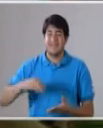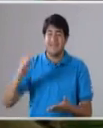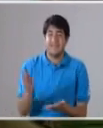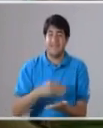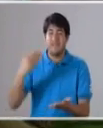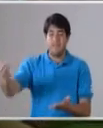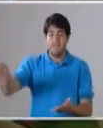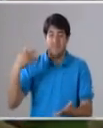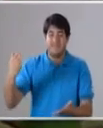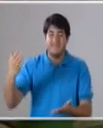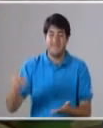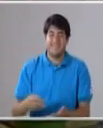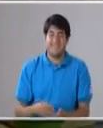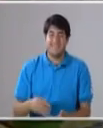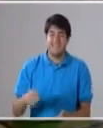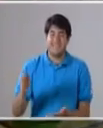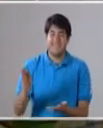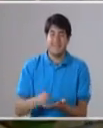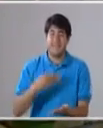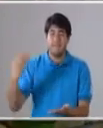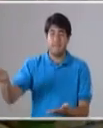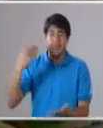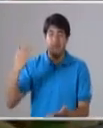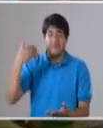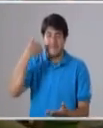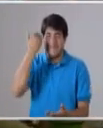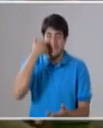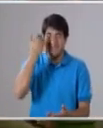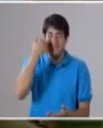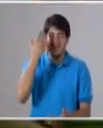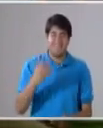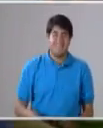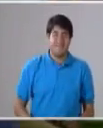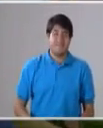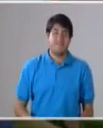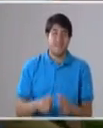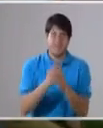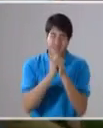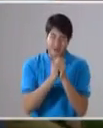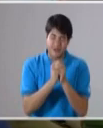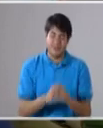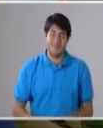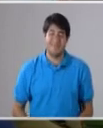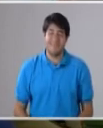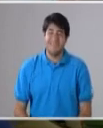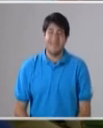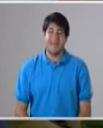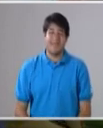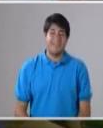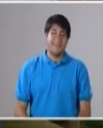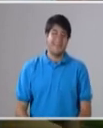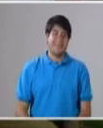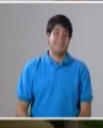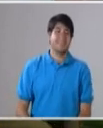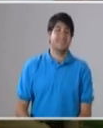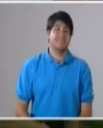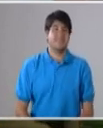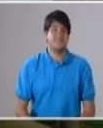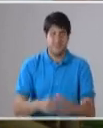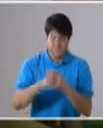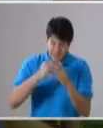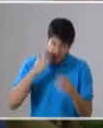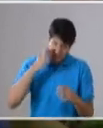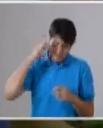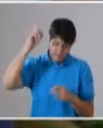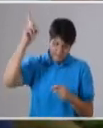Vamos a orar. Y le voy a pedir a mi hermano que me ayude también a orar. Hermano Ramiro, tú eres el que está a cargo. Padre,